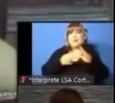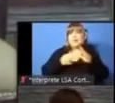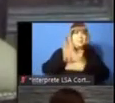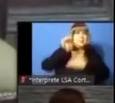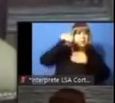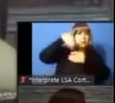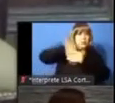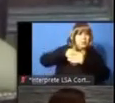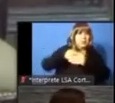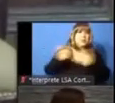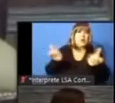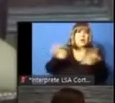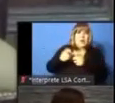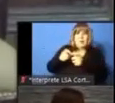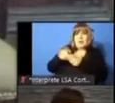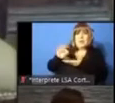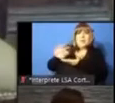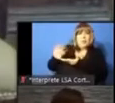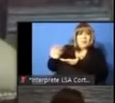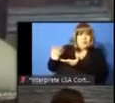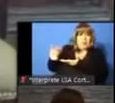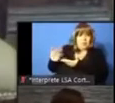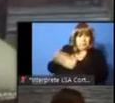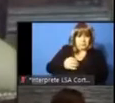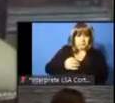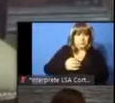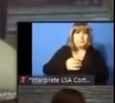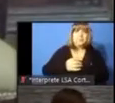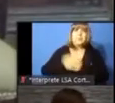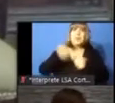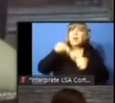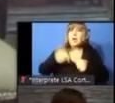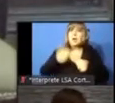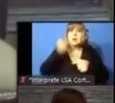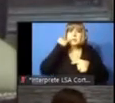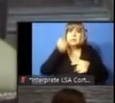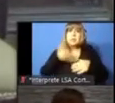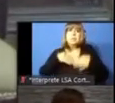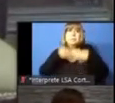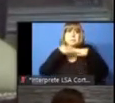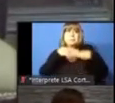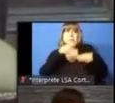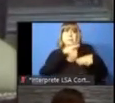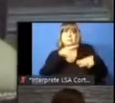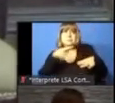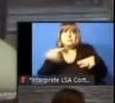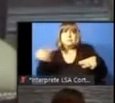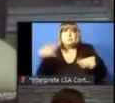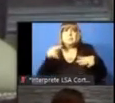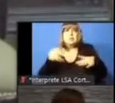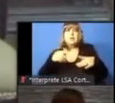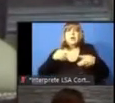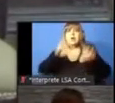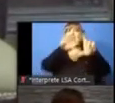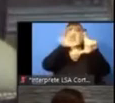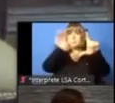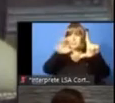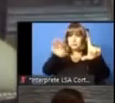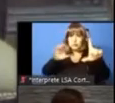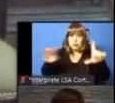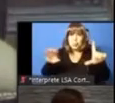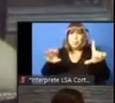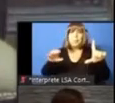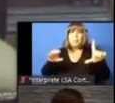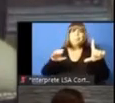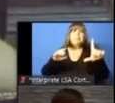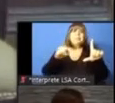la Cámara de Diputados. Hemos asistido muchos vía Zoom a lo largo de estos